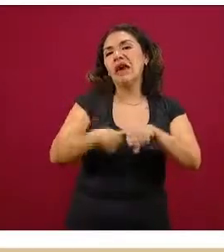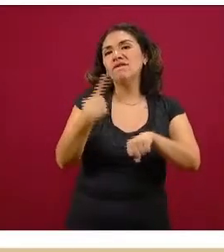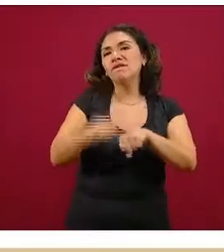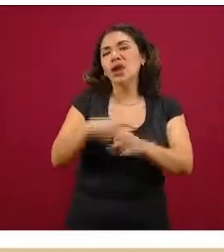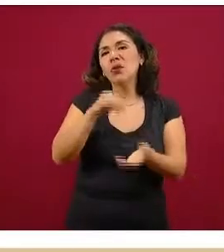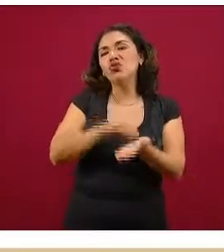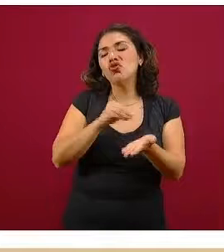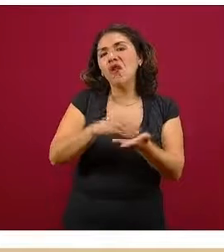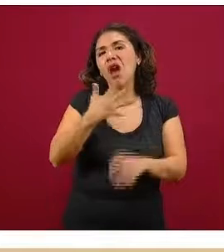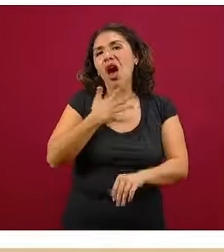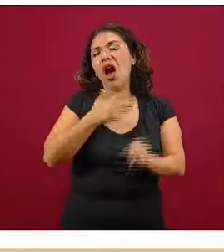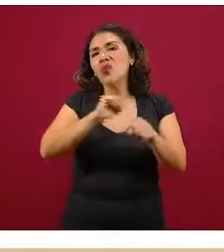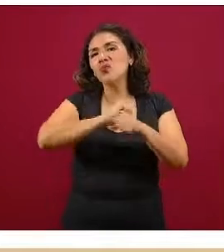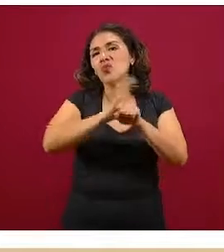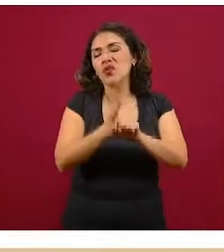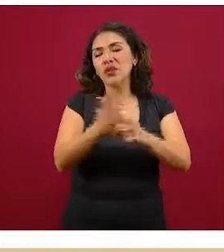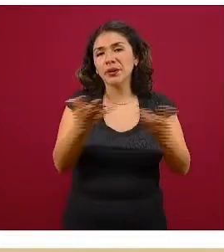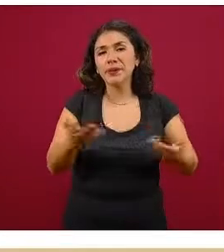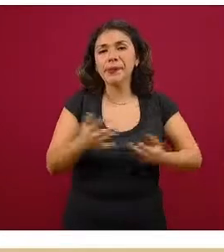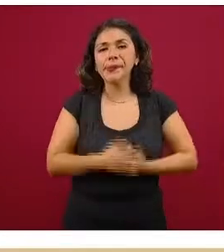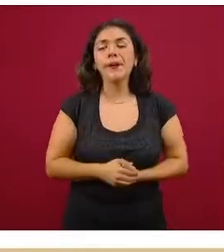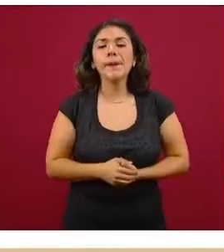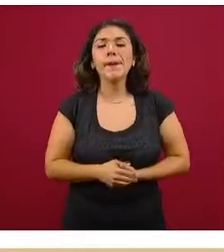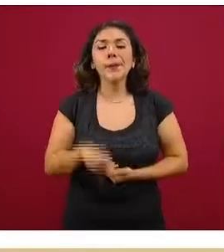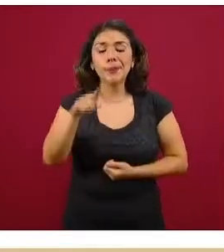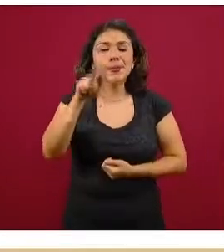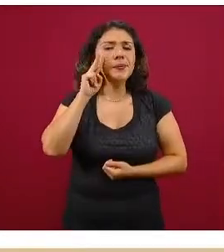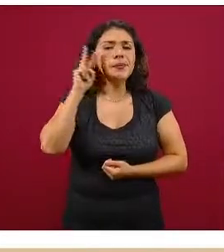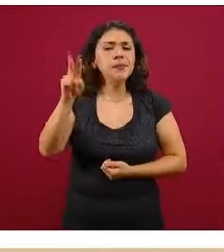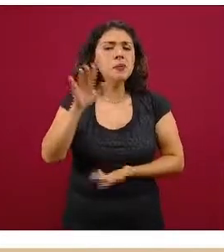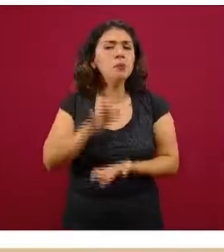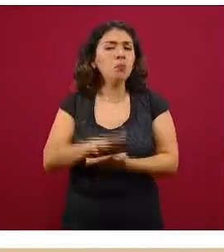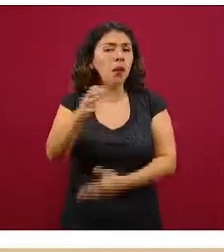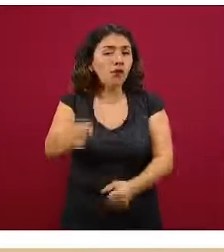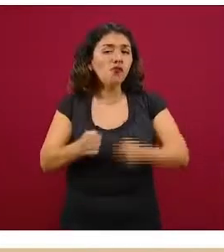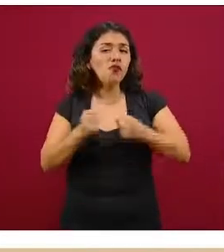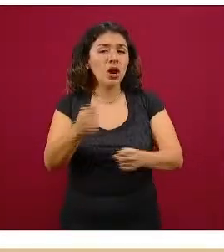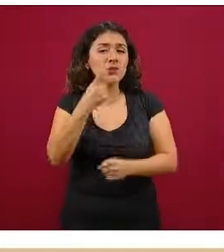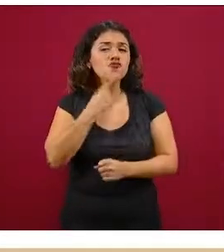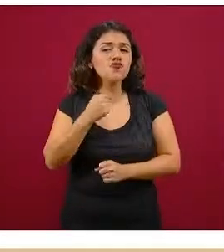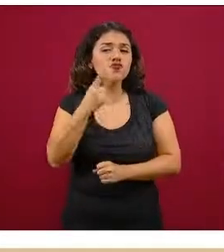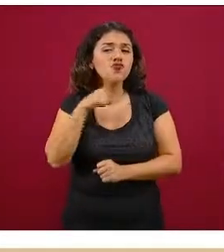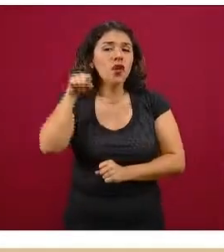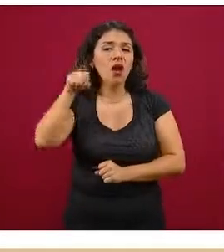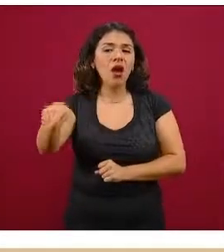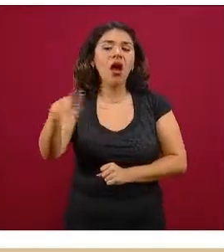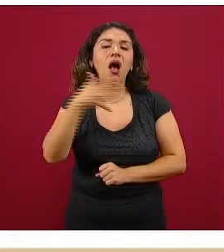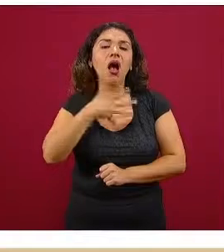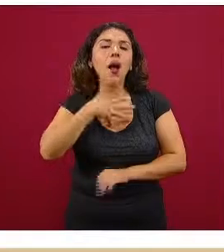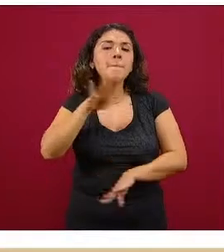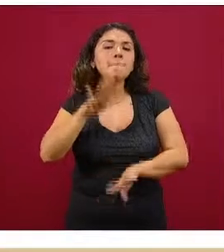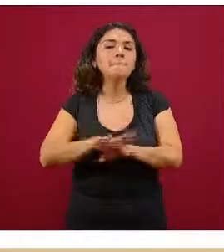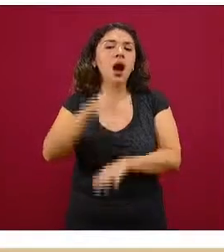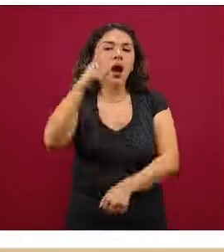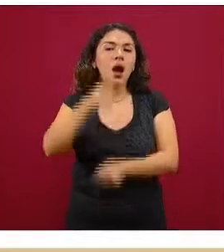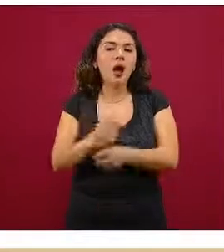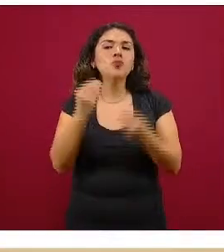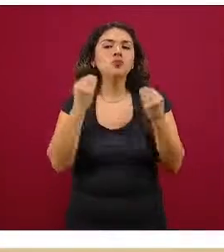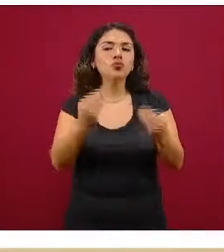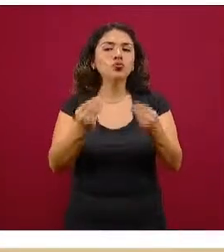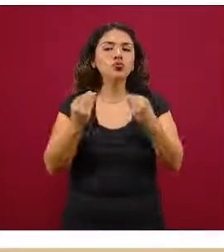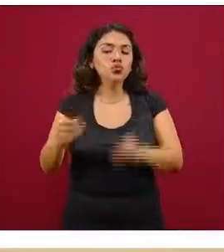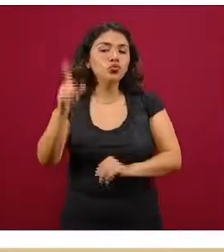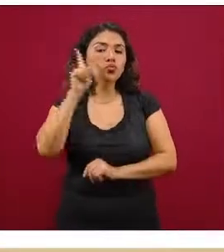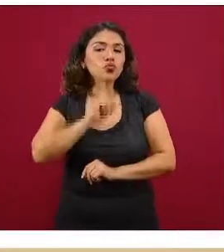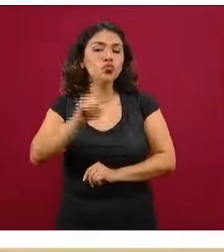tienen COVID-19. Podemos ver que la mayor intensidad del color, por lo tanto, representa la mayor carga de enfermedad, la mayor